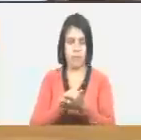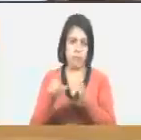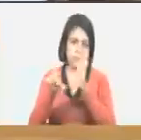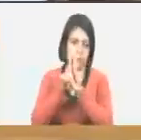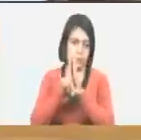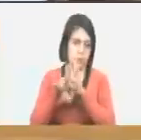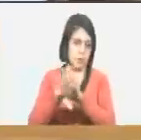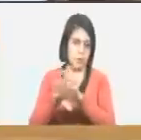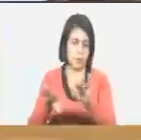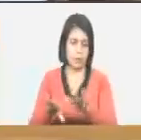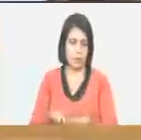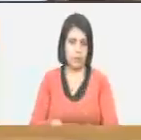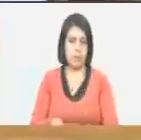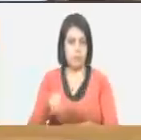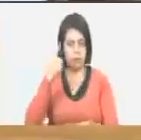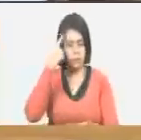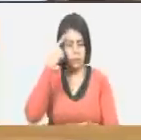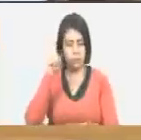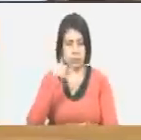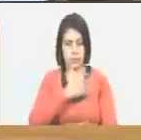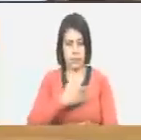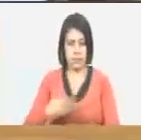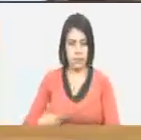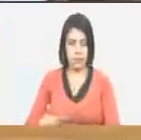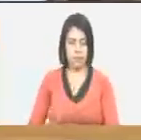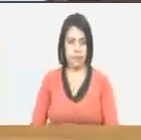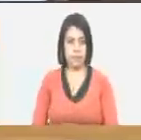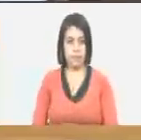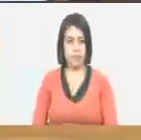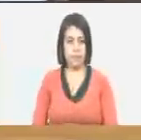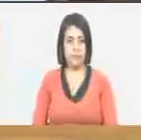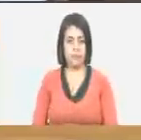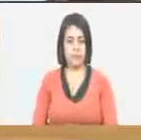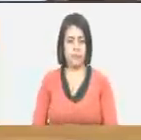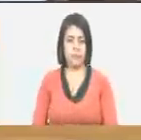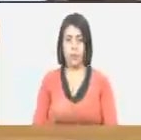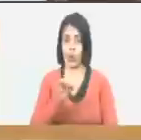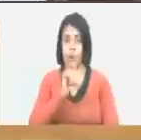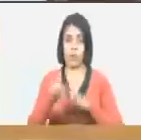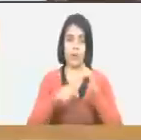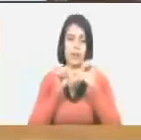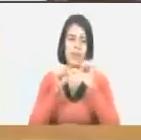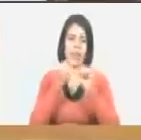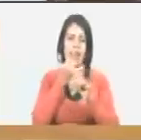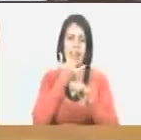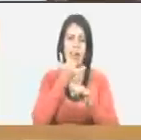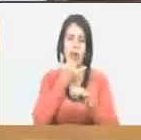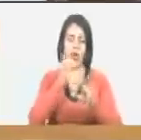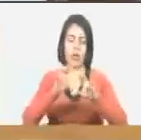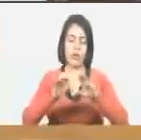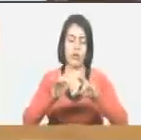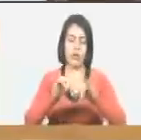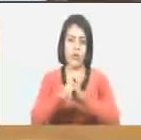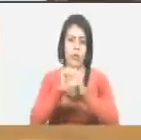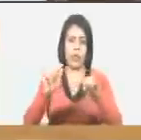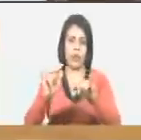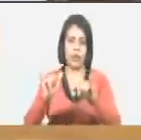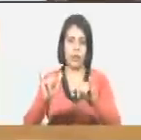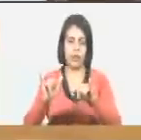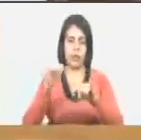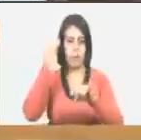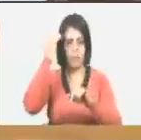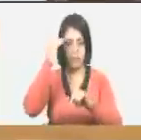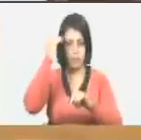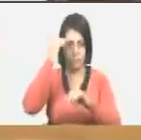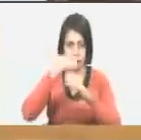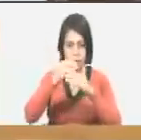ley. En cuenta, presidente. Ok. Eso es a los efectos de que no vayamos a tener errores en la redacción final. En consideración,